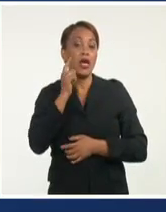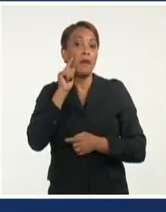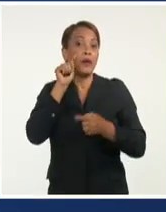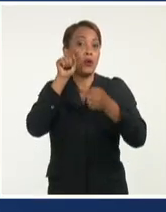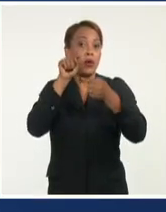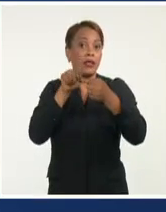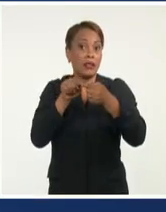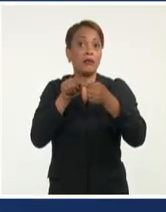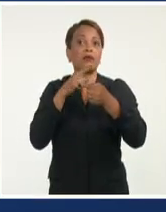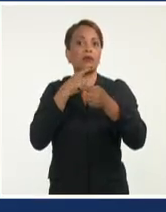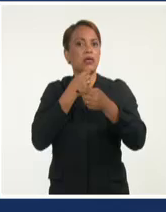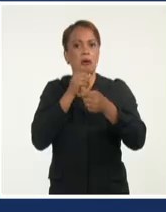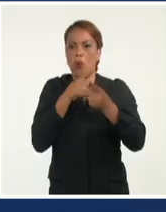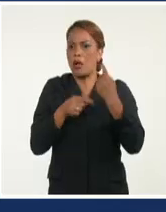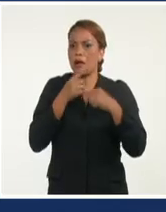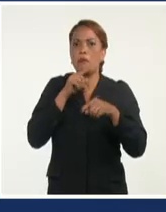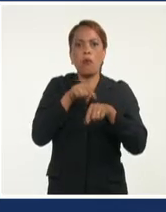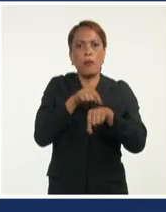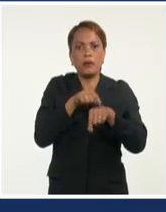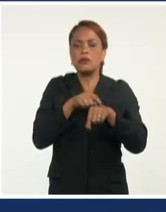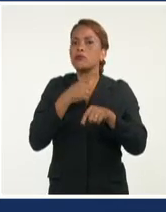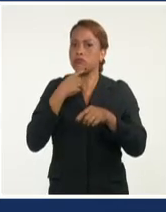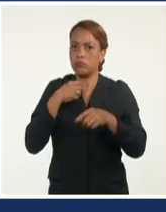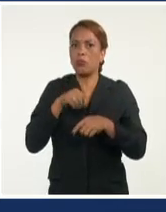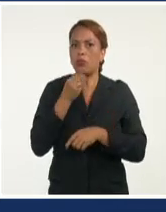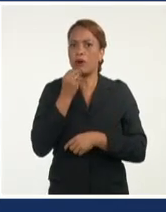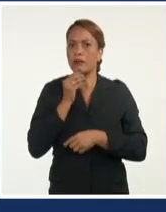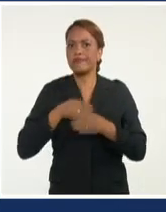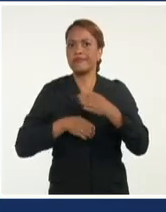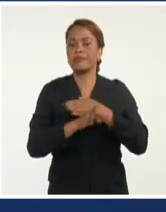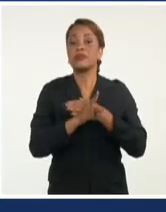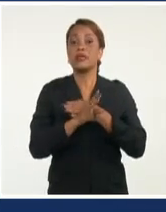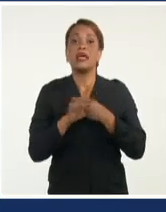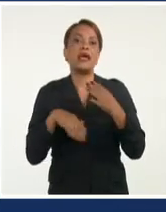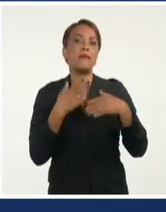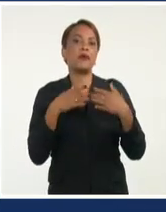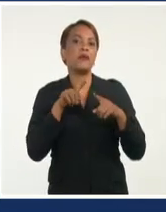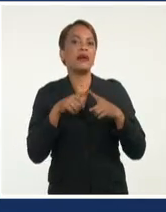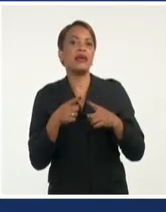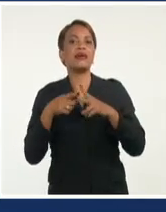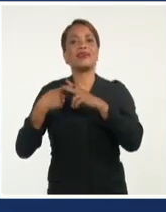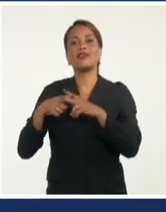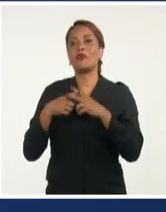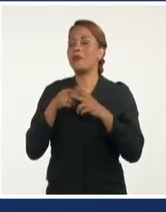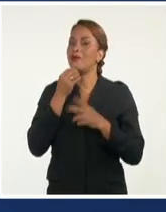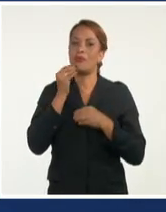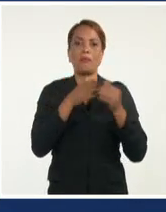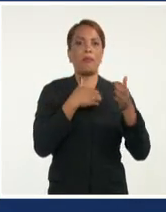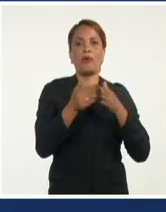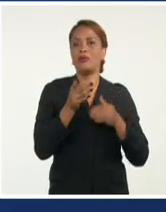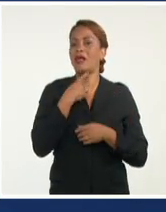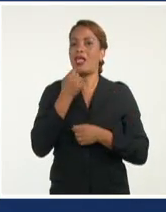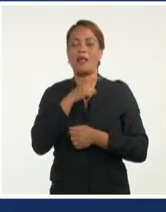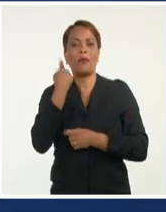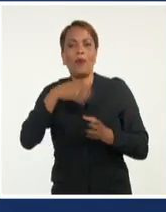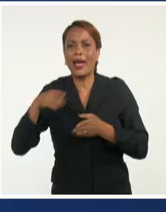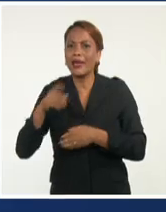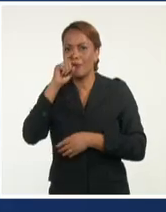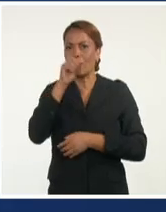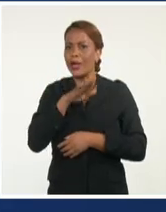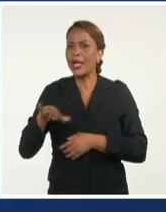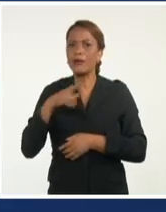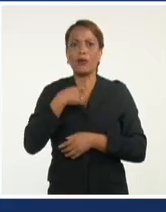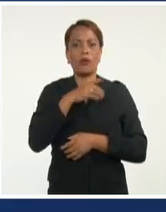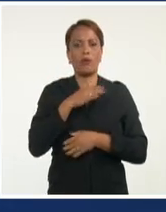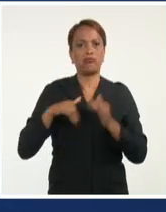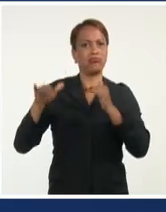mover en cualquier momento, no cabe dudas. Y porque el problema para ellos es resolver de una vez y por todas esta situación. Eso